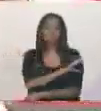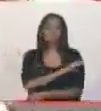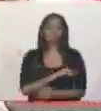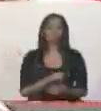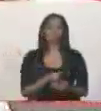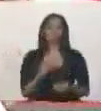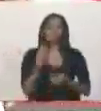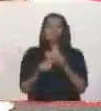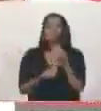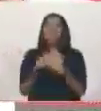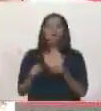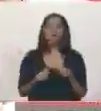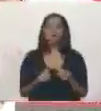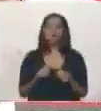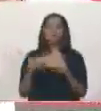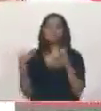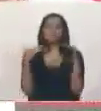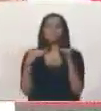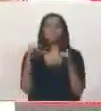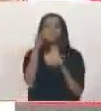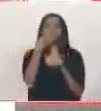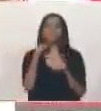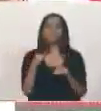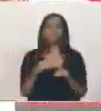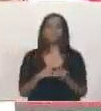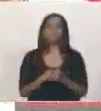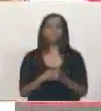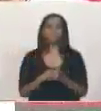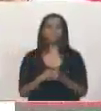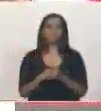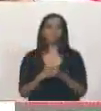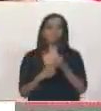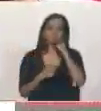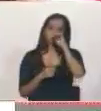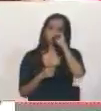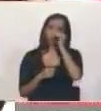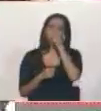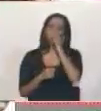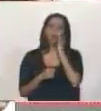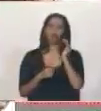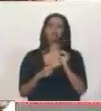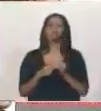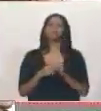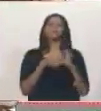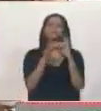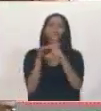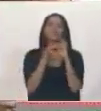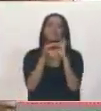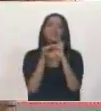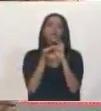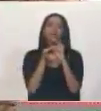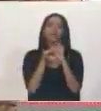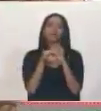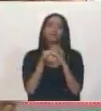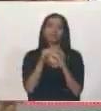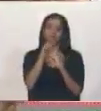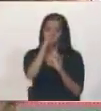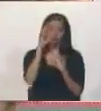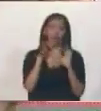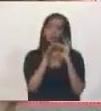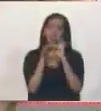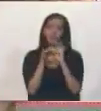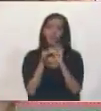¿Y qué ha hecho el terrorismo en el Zulia? Unificar, camarada Diosdado Cabello, unificar toda la fuerza.